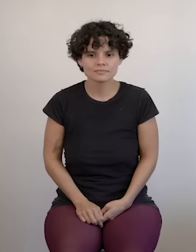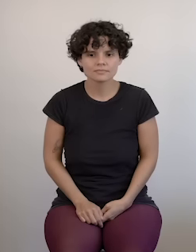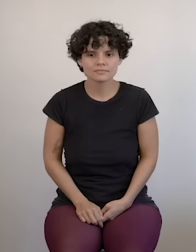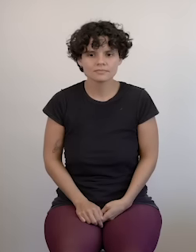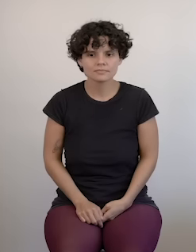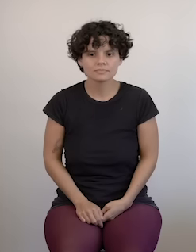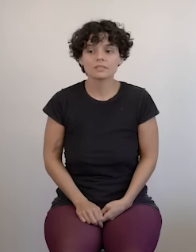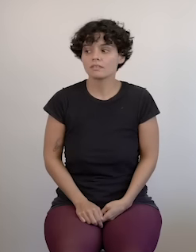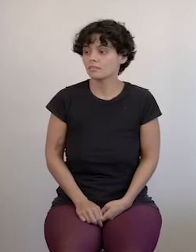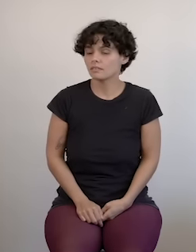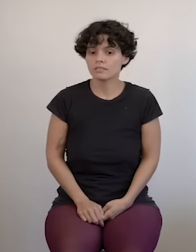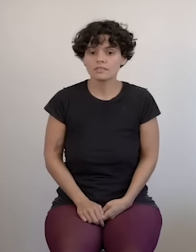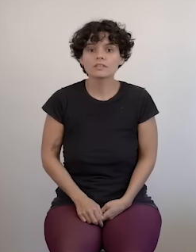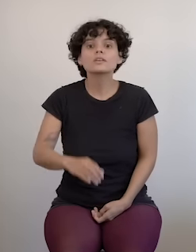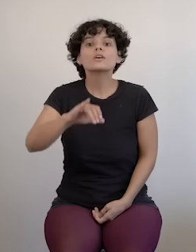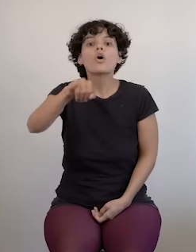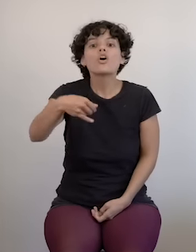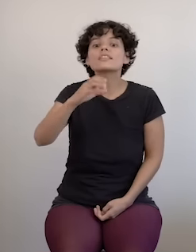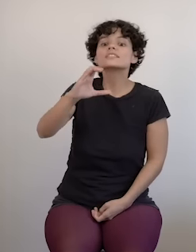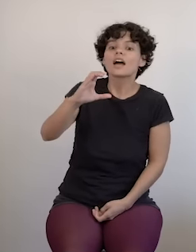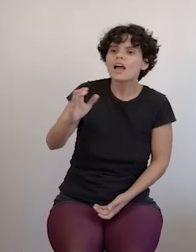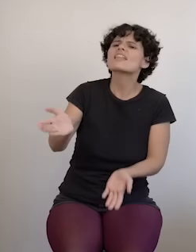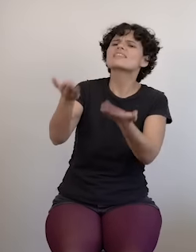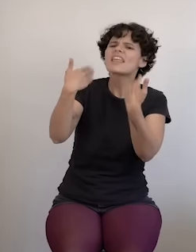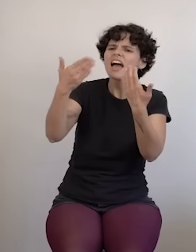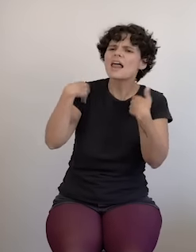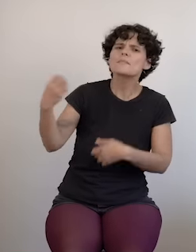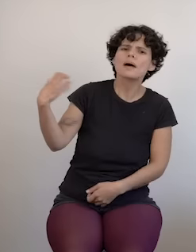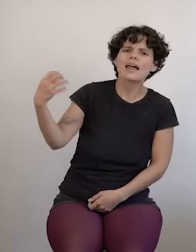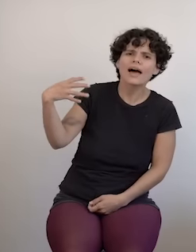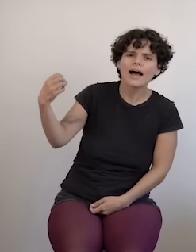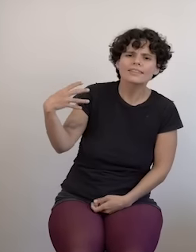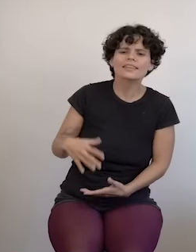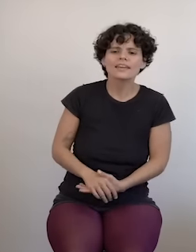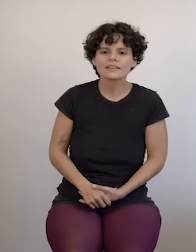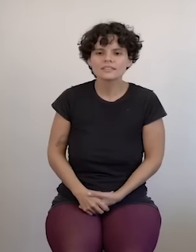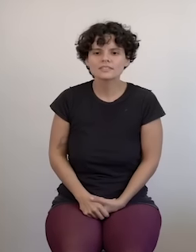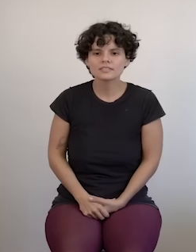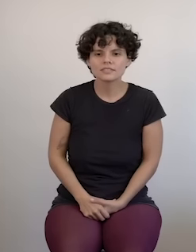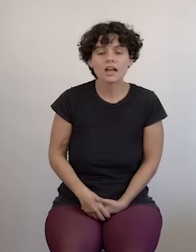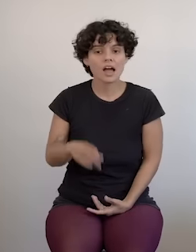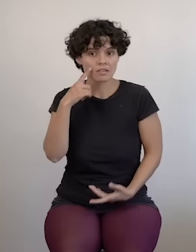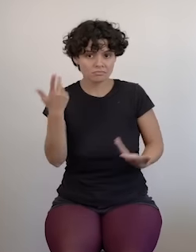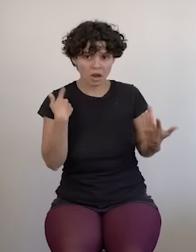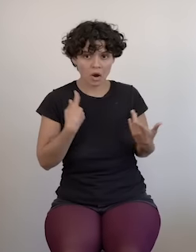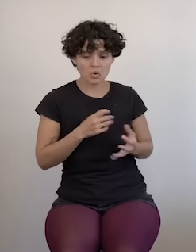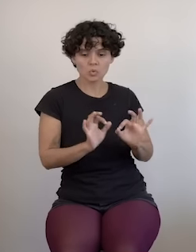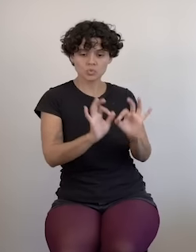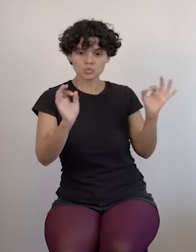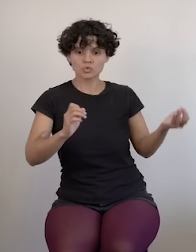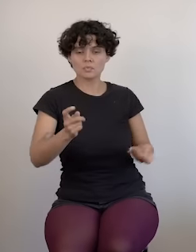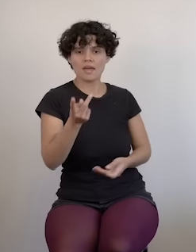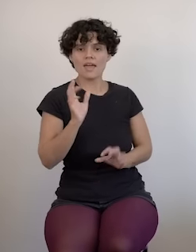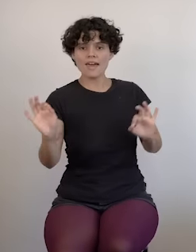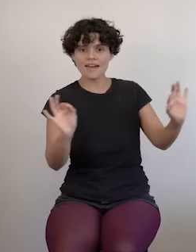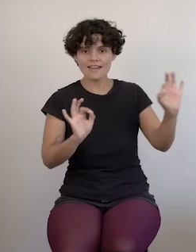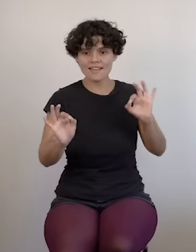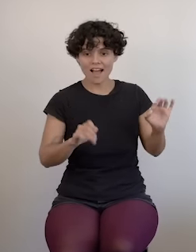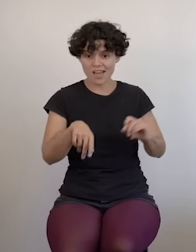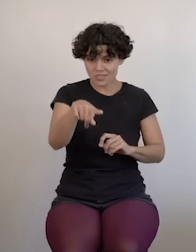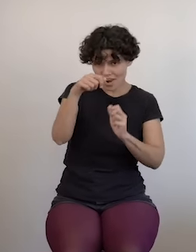¡JC! ¡Tírame el parlante! Ya, mi hermano, es súper elegante. Usted